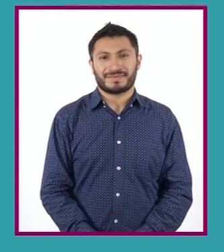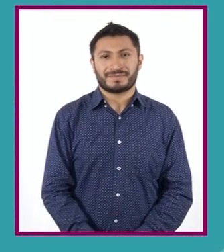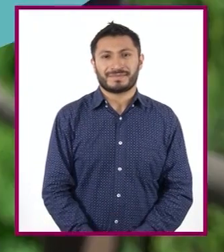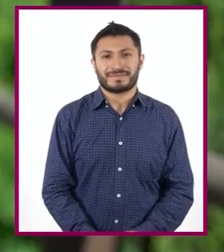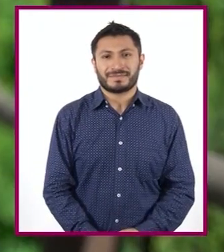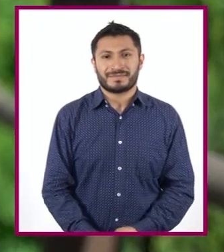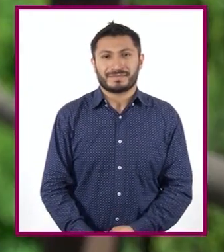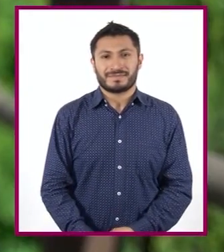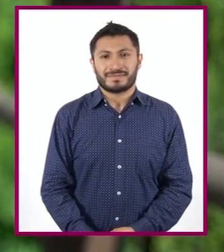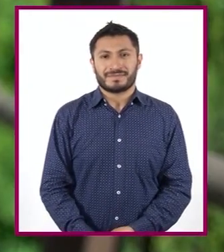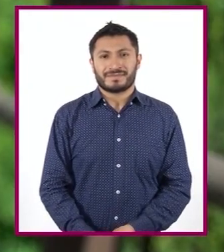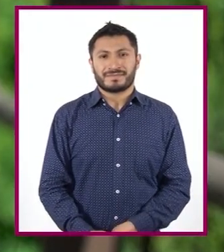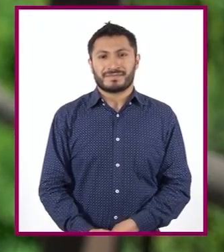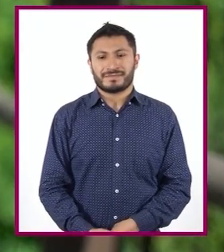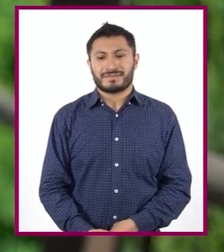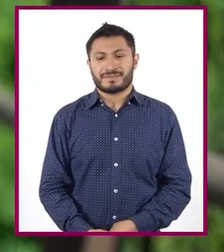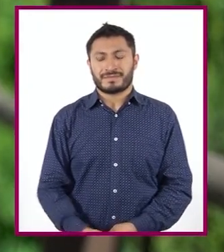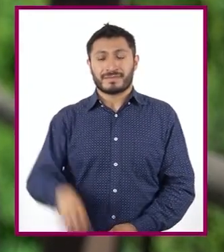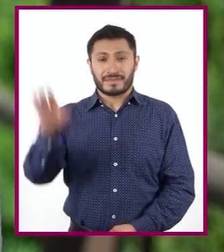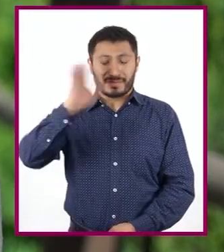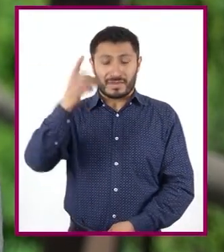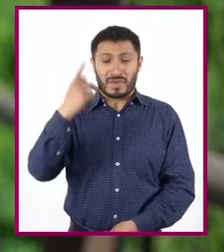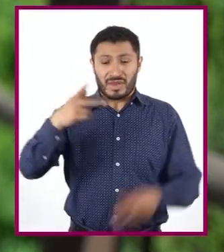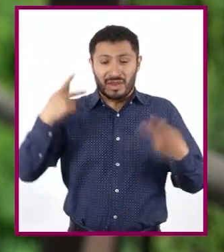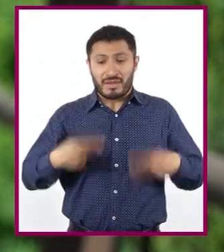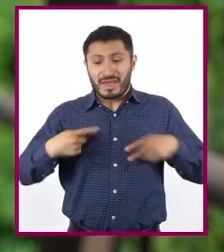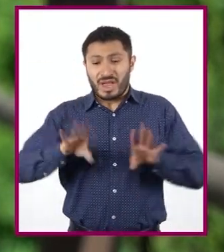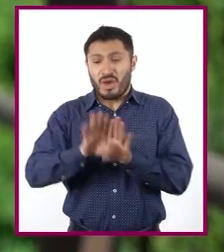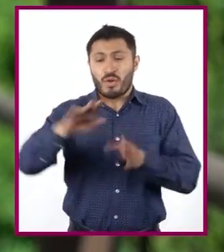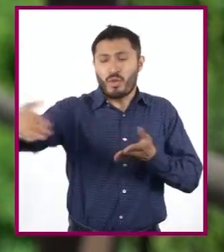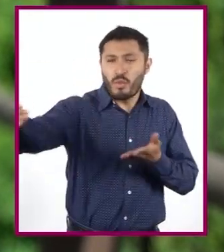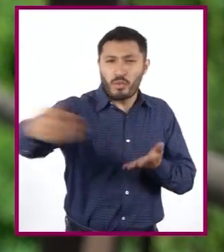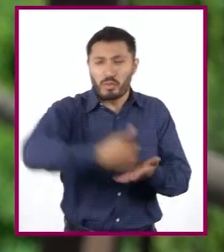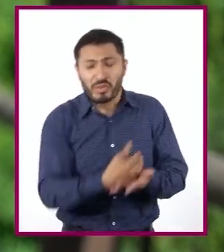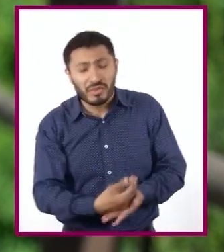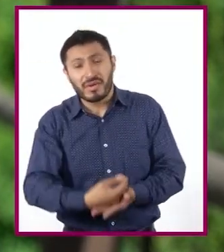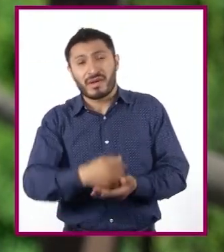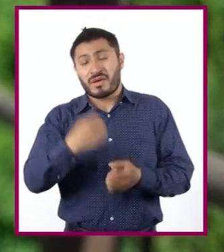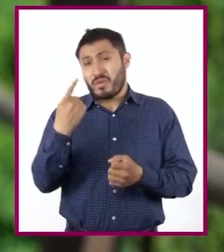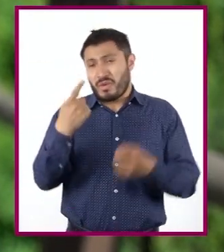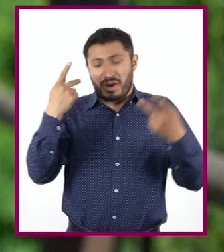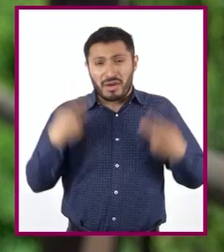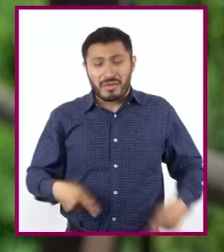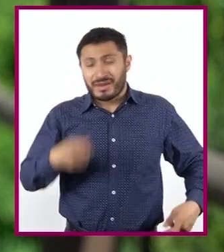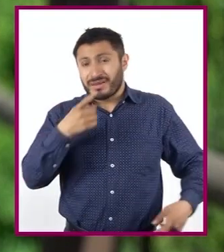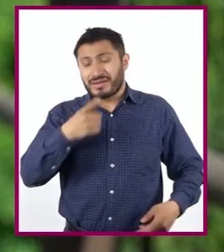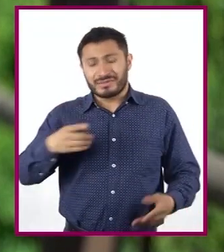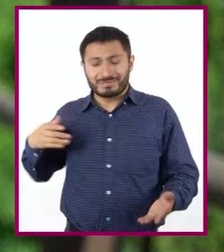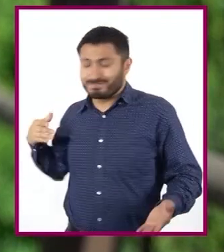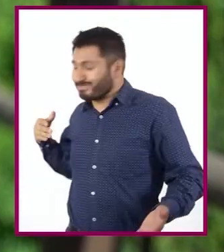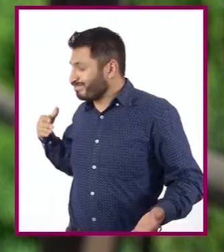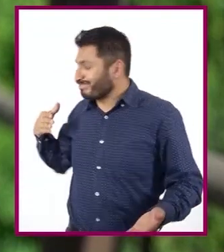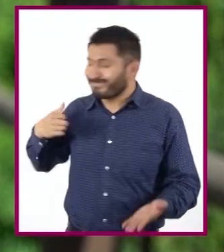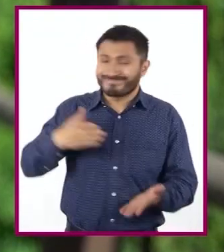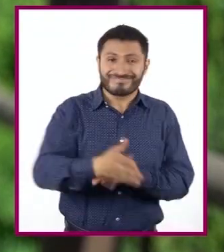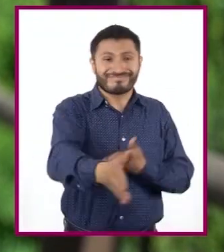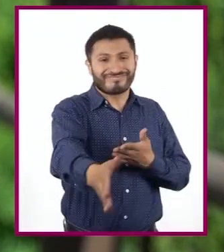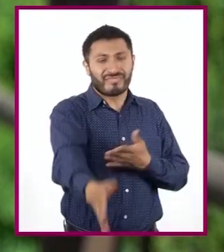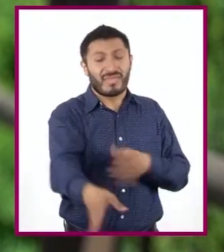ser un recuerdo muy real. ¿Por qué pasa esto? Es correcto. Lo que pasa es que cuando nosotros